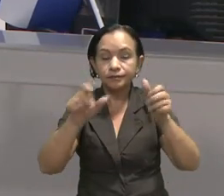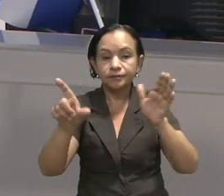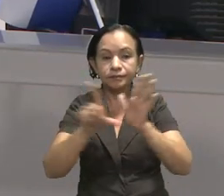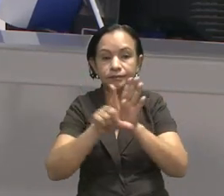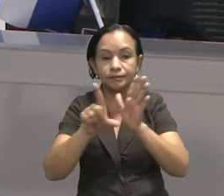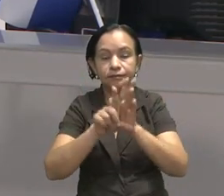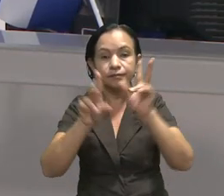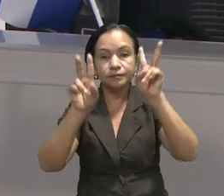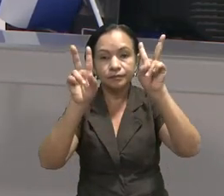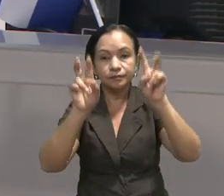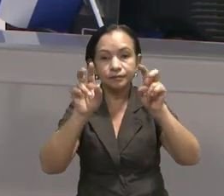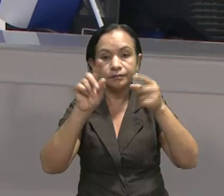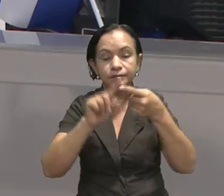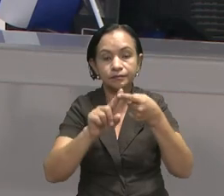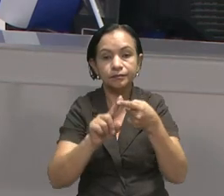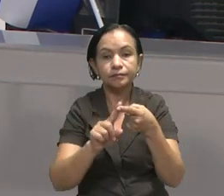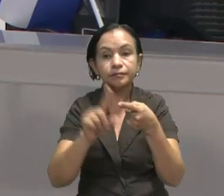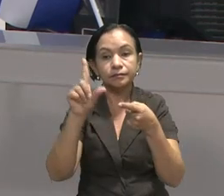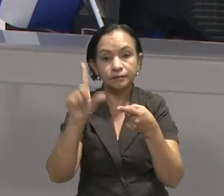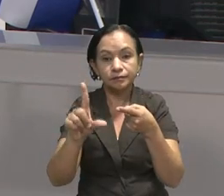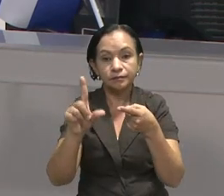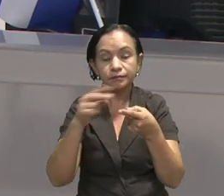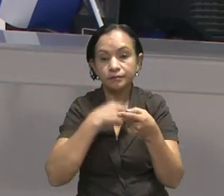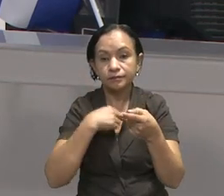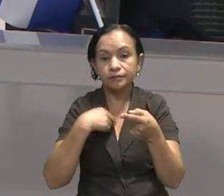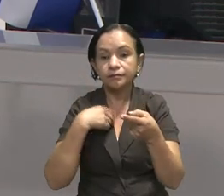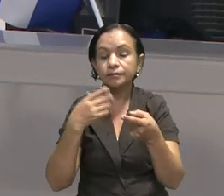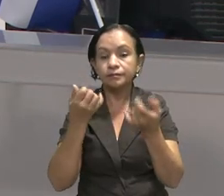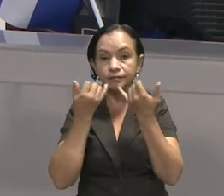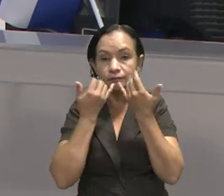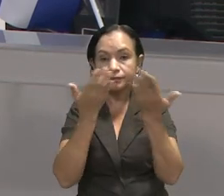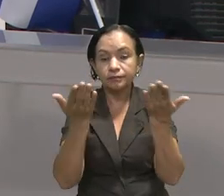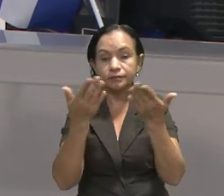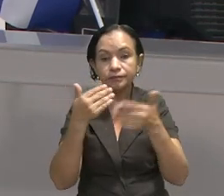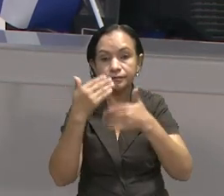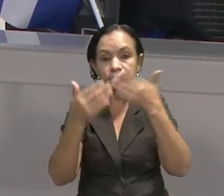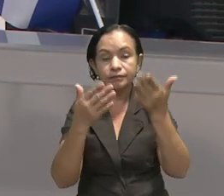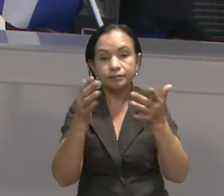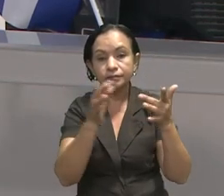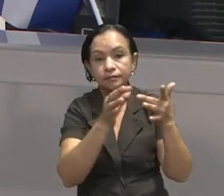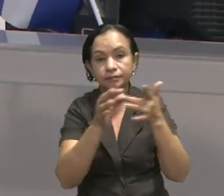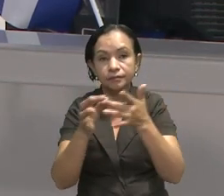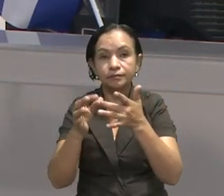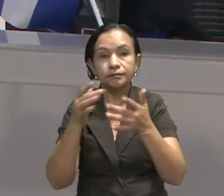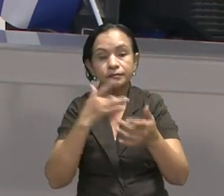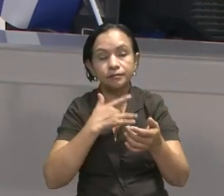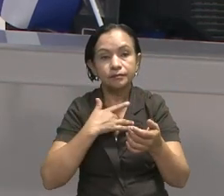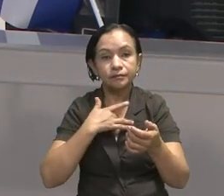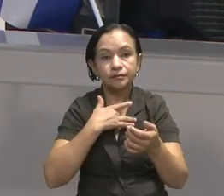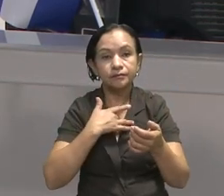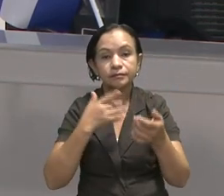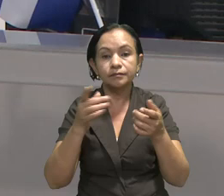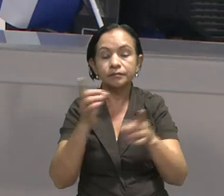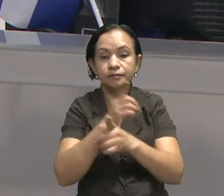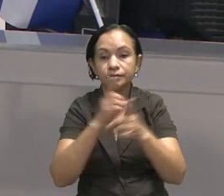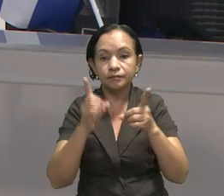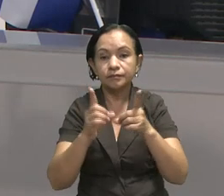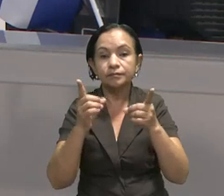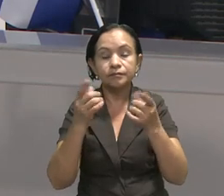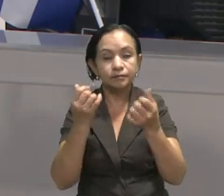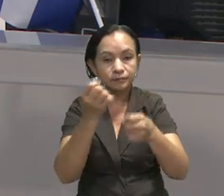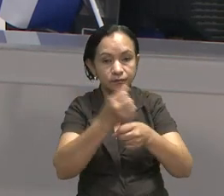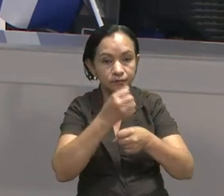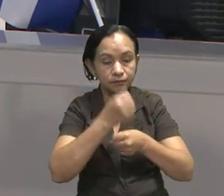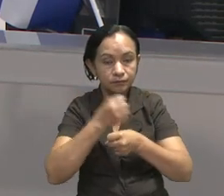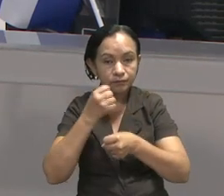de la materia. L, solicitar la información periódica y específica que sea necesaria para el cumplimiento de sus